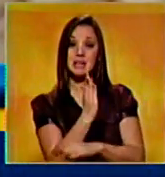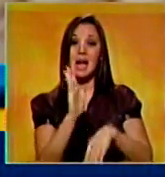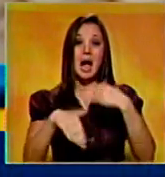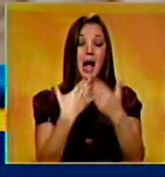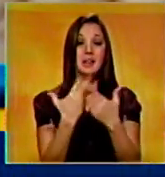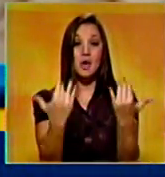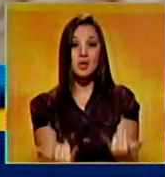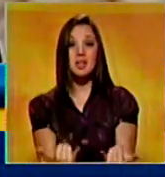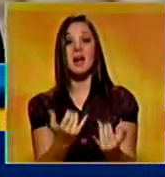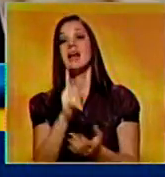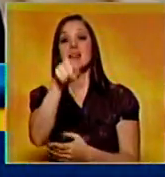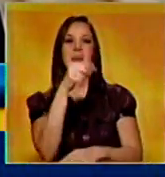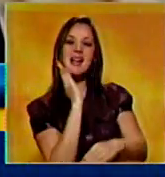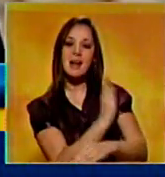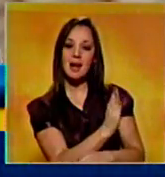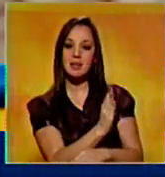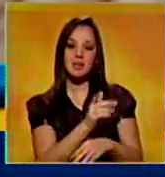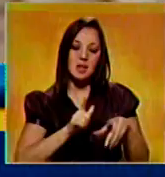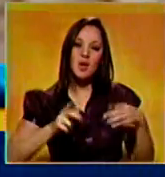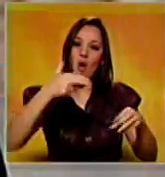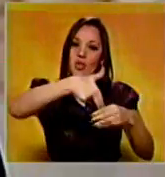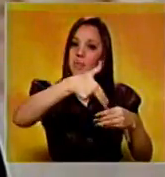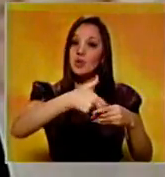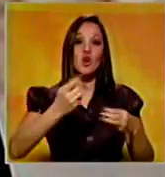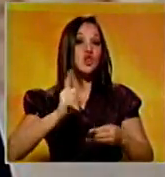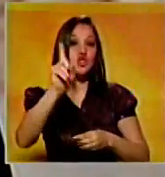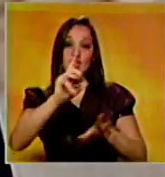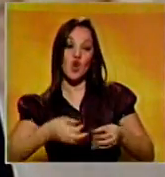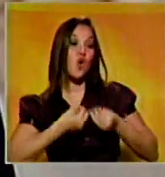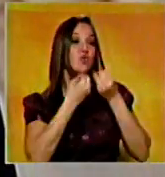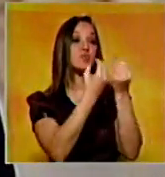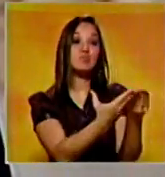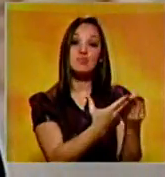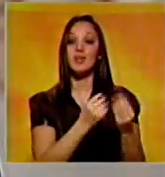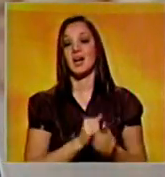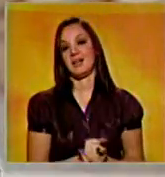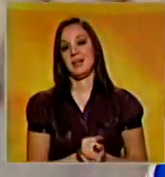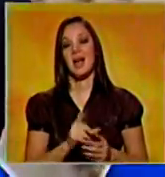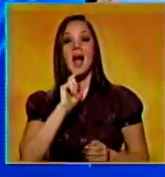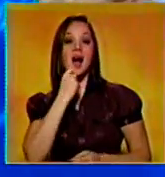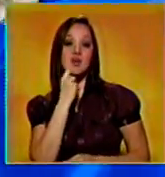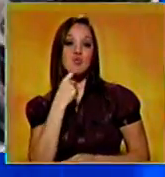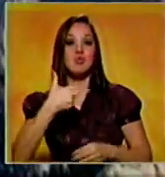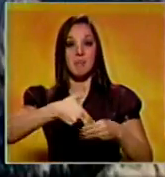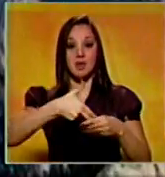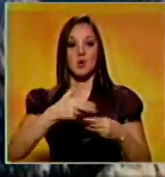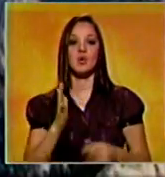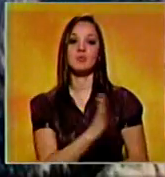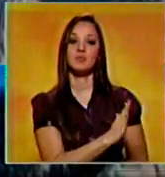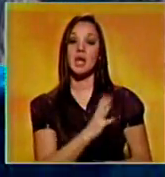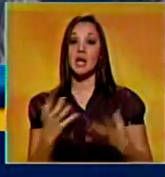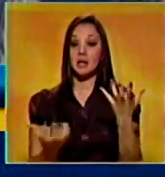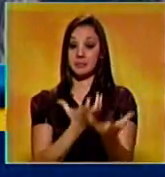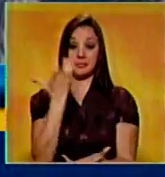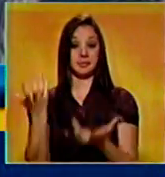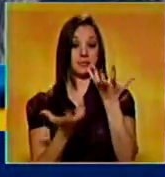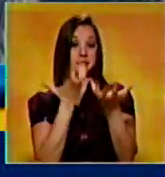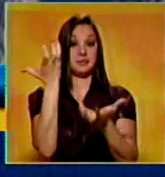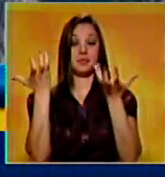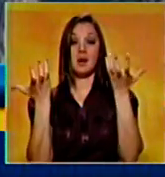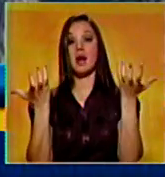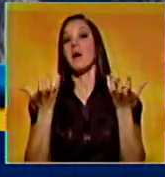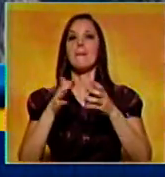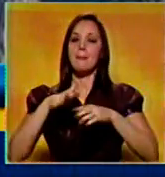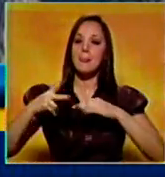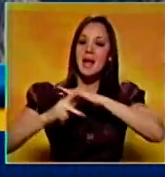fecha, incluyan castigos al sector petrolero de importancia vital para Rusia. Un voraz incendio se registra